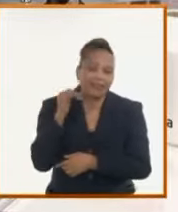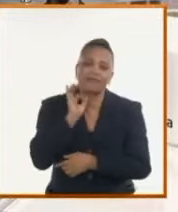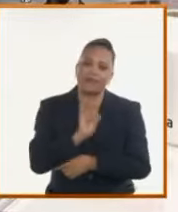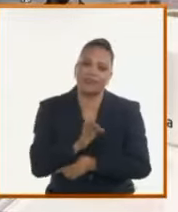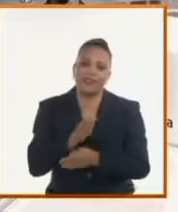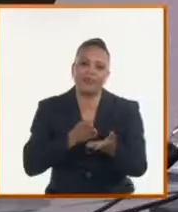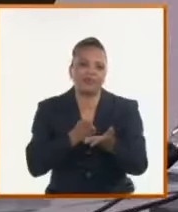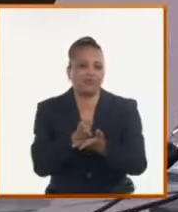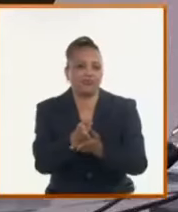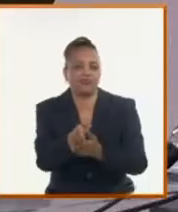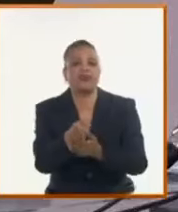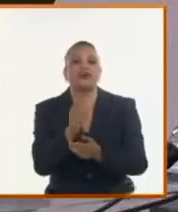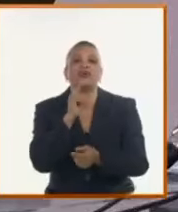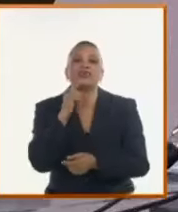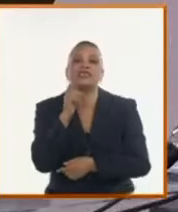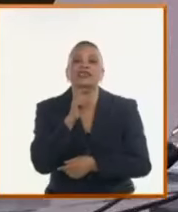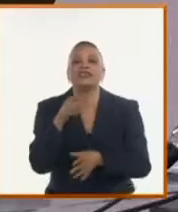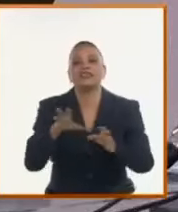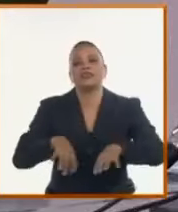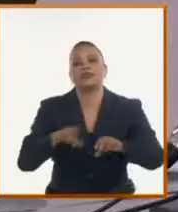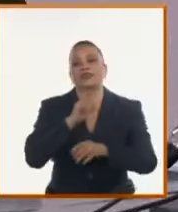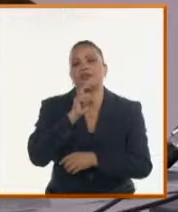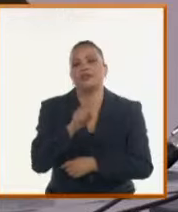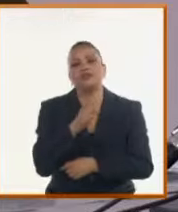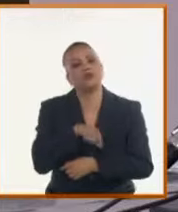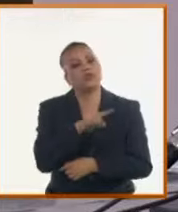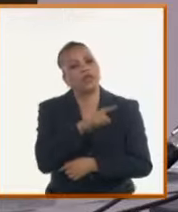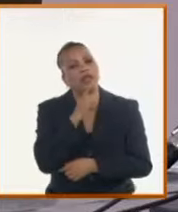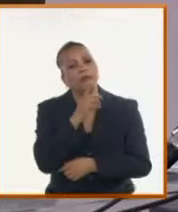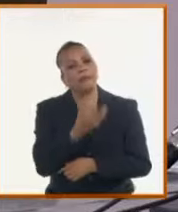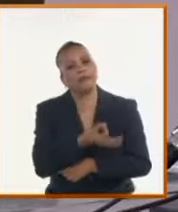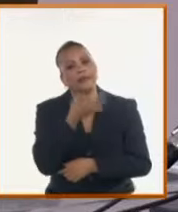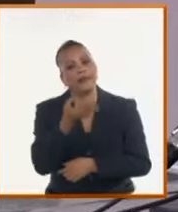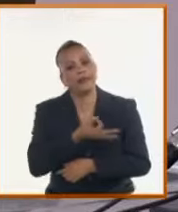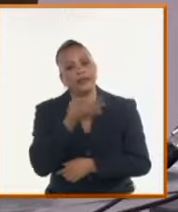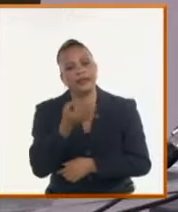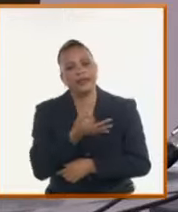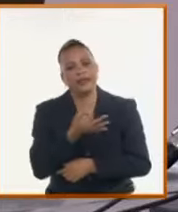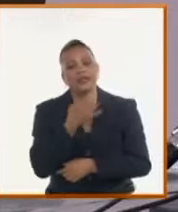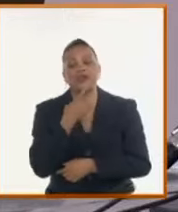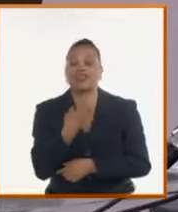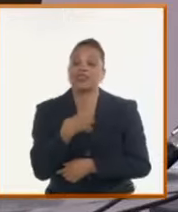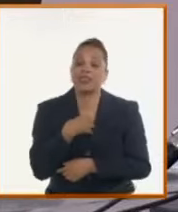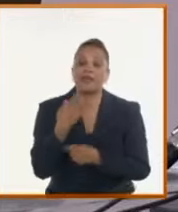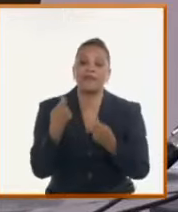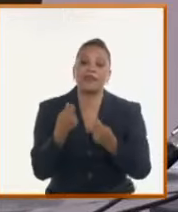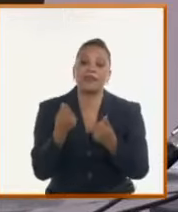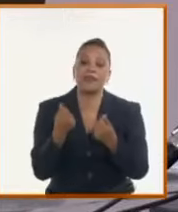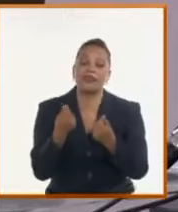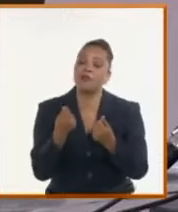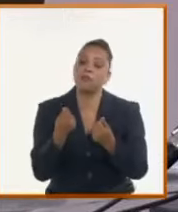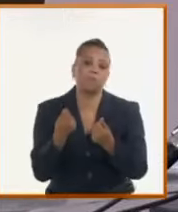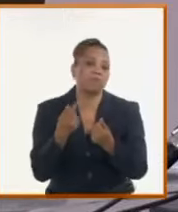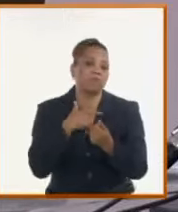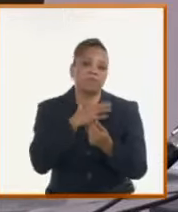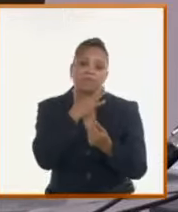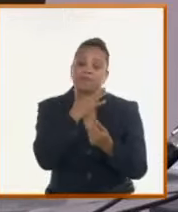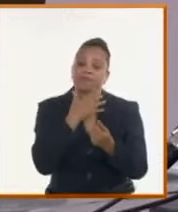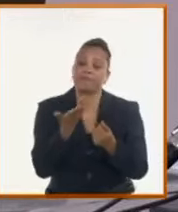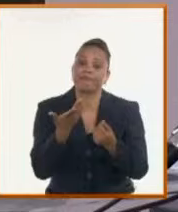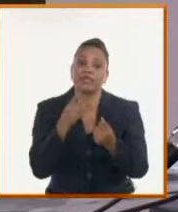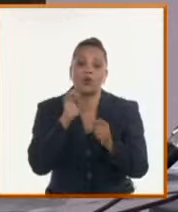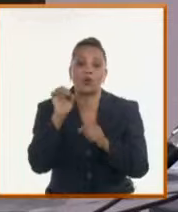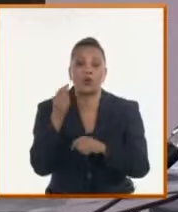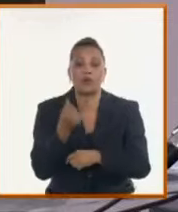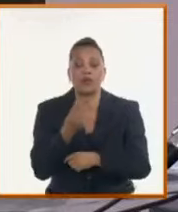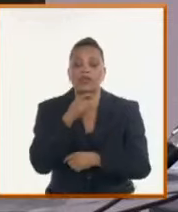duda difíciles porque eh Como usted señalaba lleva lleva recursos en los que hoy no no ha sido posible con los que no ha sido